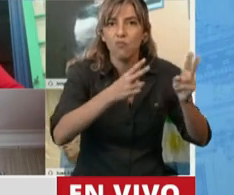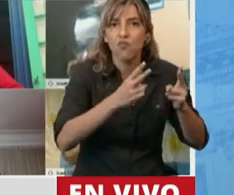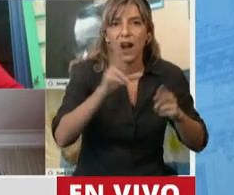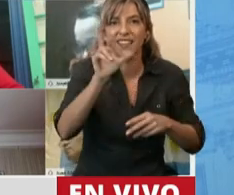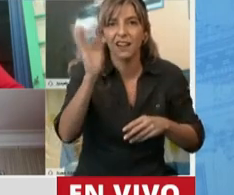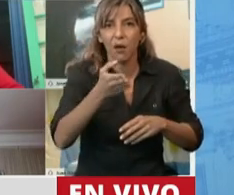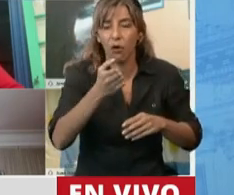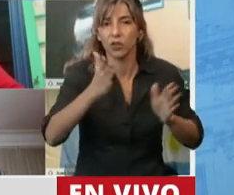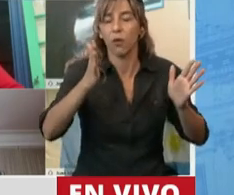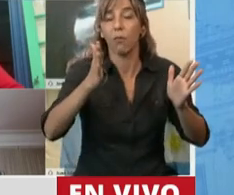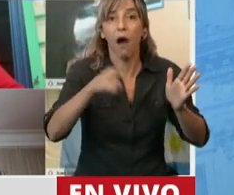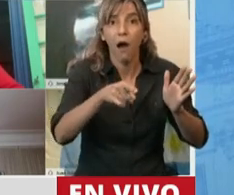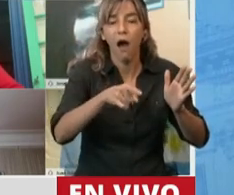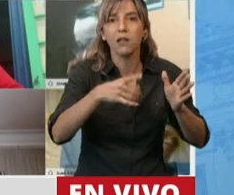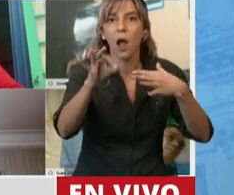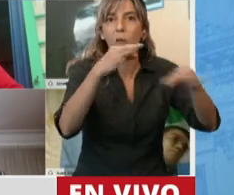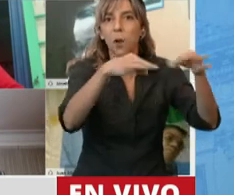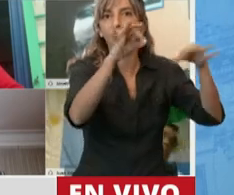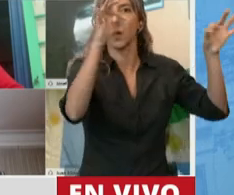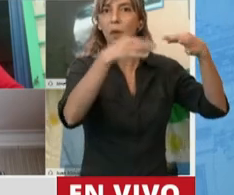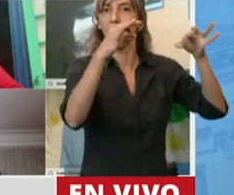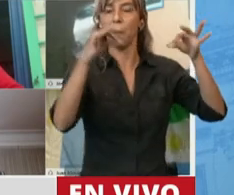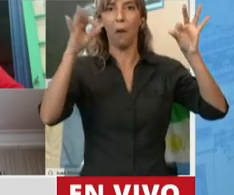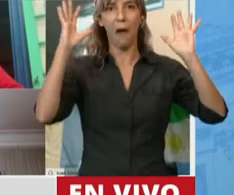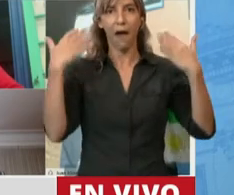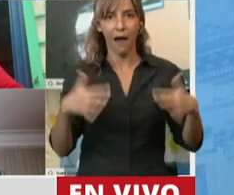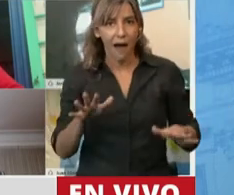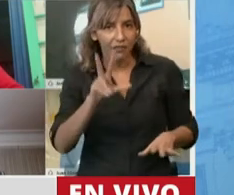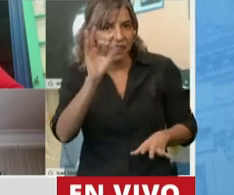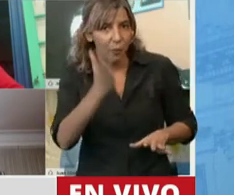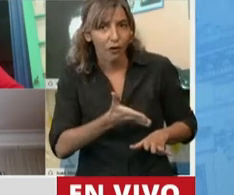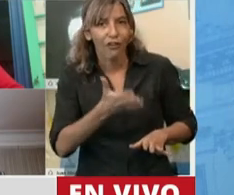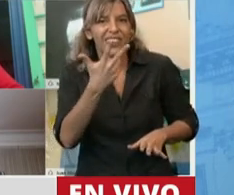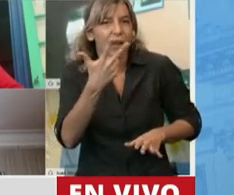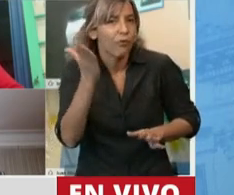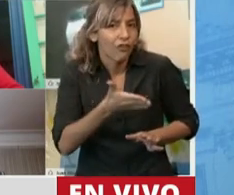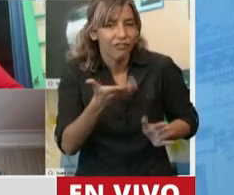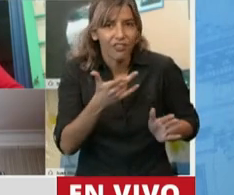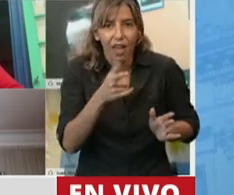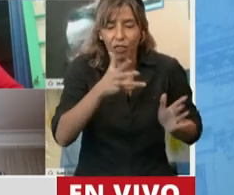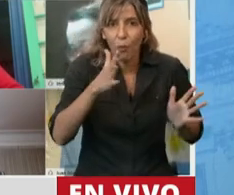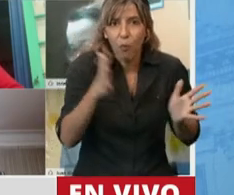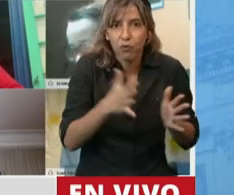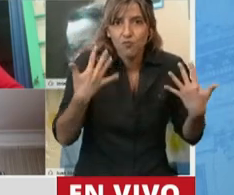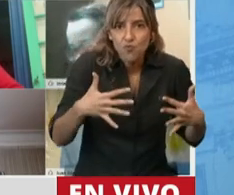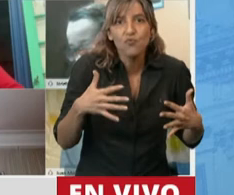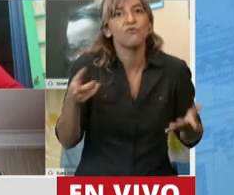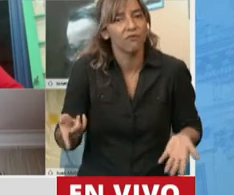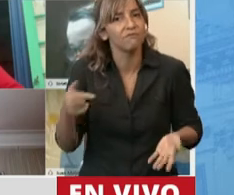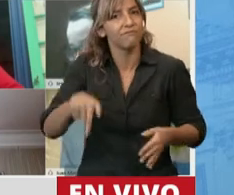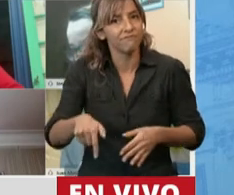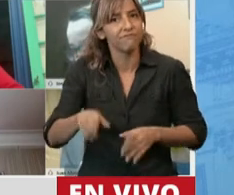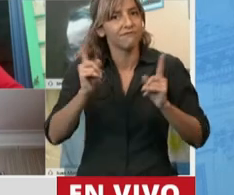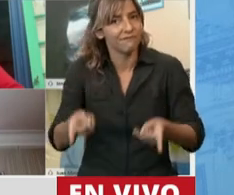y con la aparición del COVID, en algunos hospitales empezaron a hacer protocolos para extracción